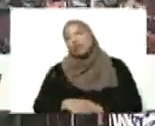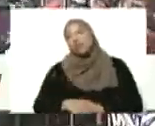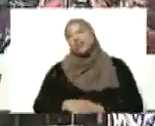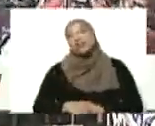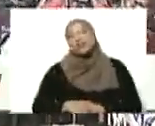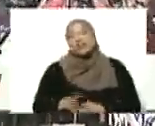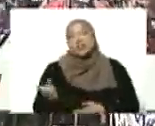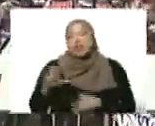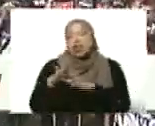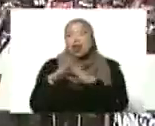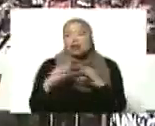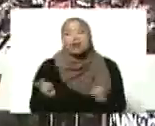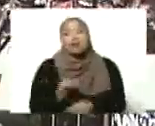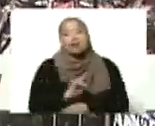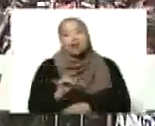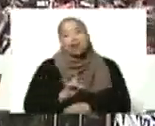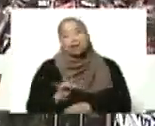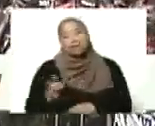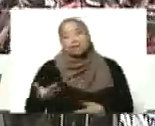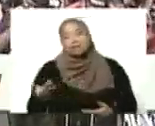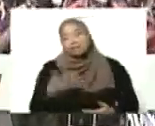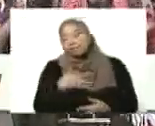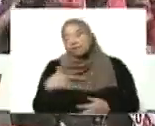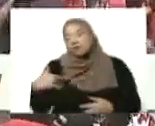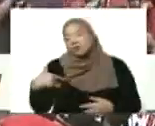Todos nos amamos, ¿verdad? Bueno.